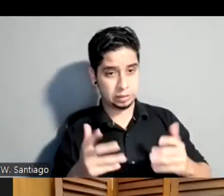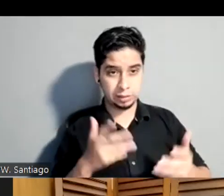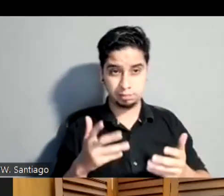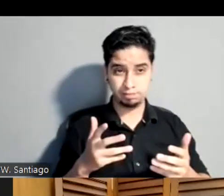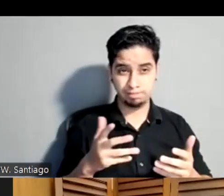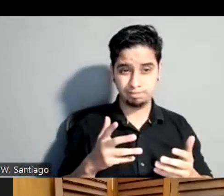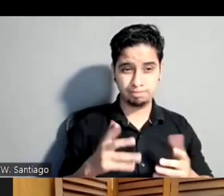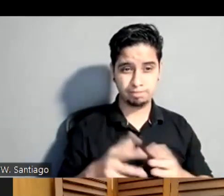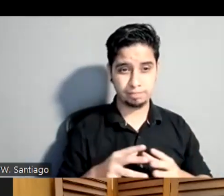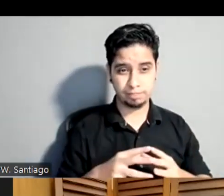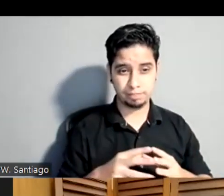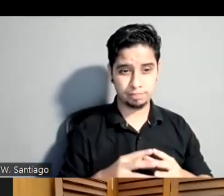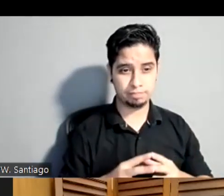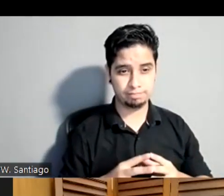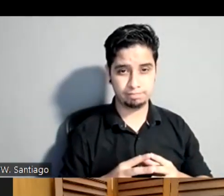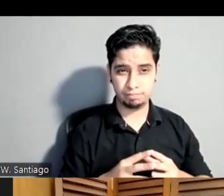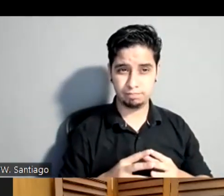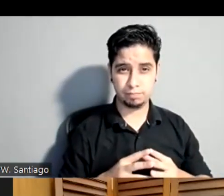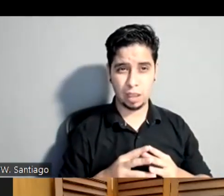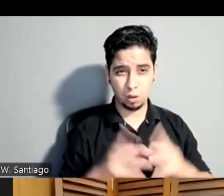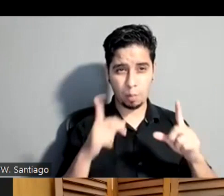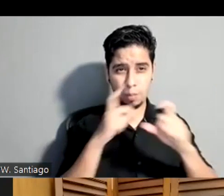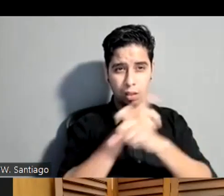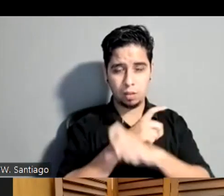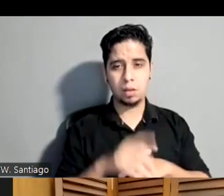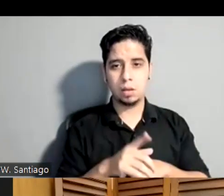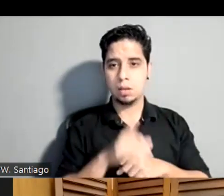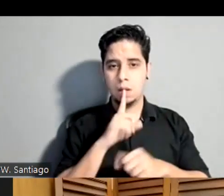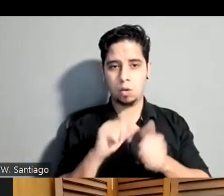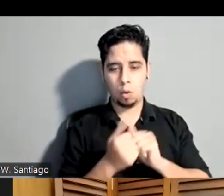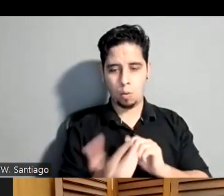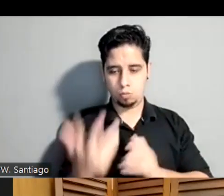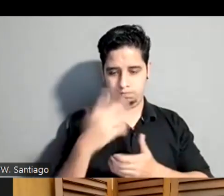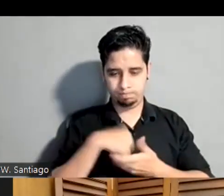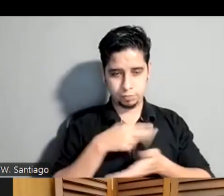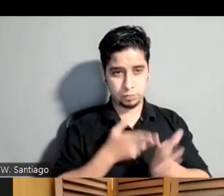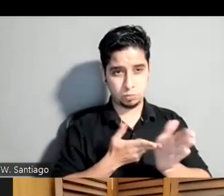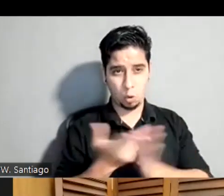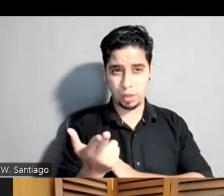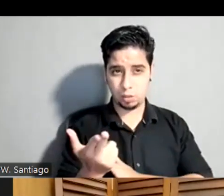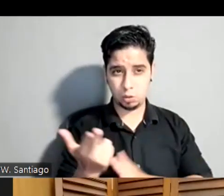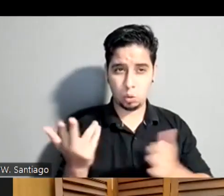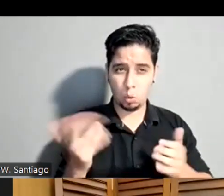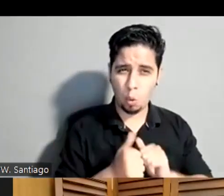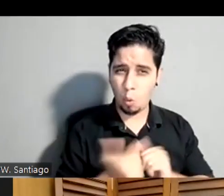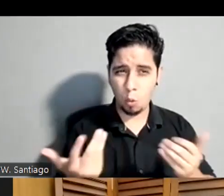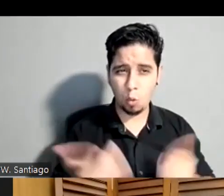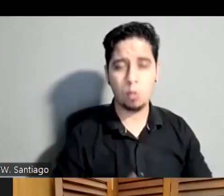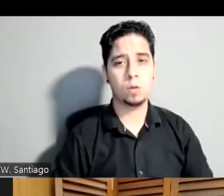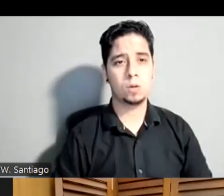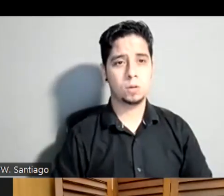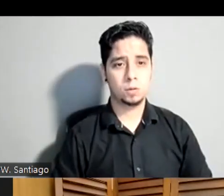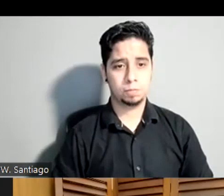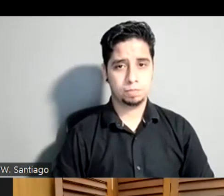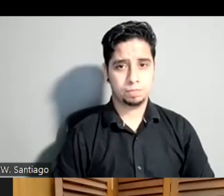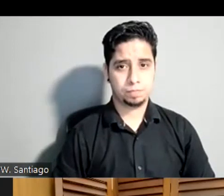Es complicado. Y como uno ser verdadero, o sea, ser real, o sea, ser uh-huh, honesto, ¿no? Y de